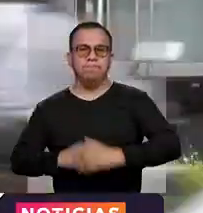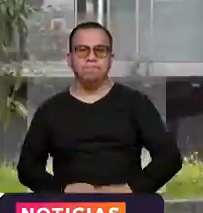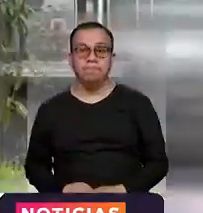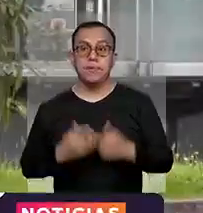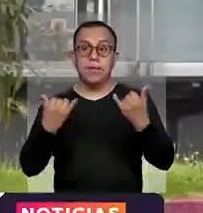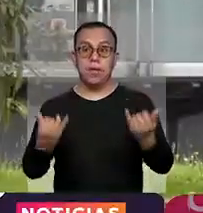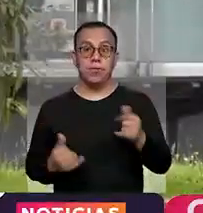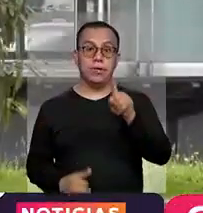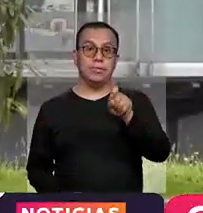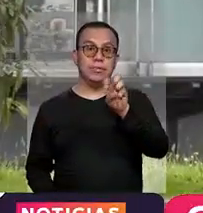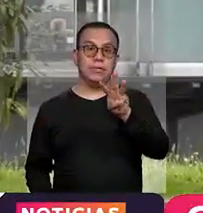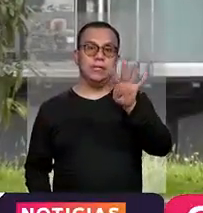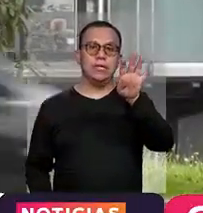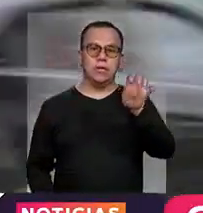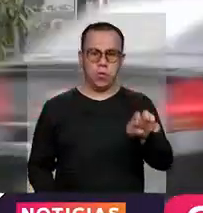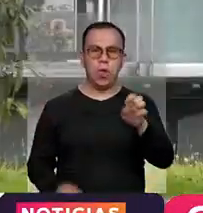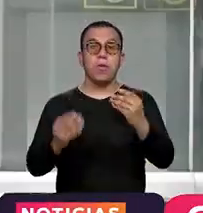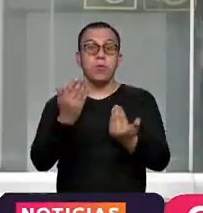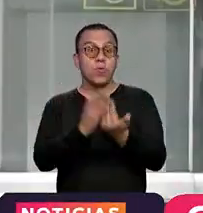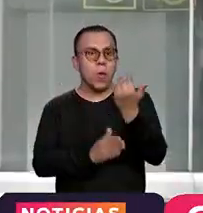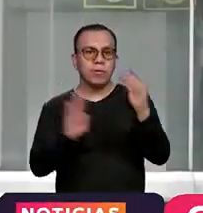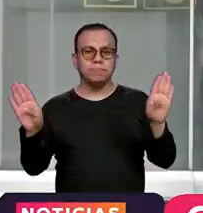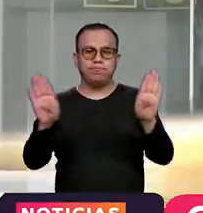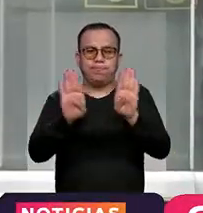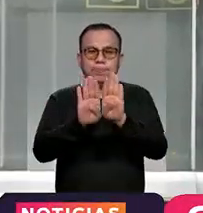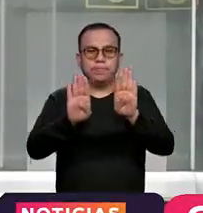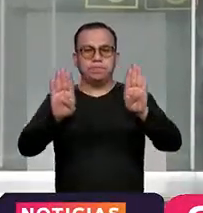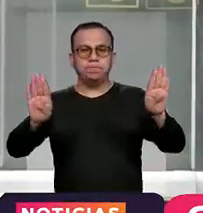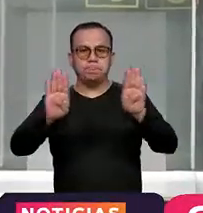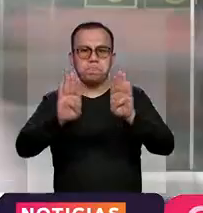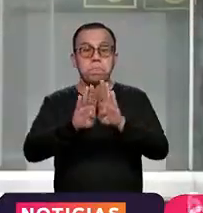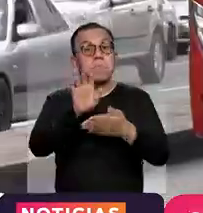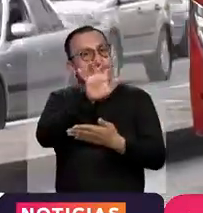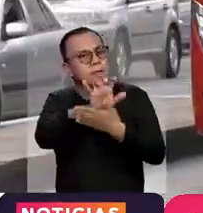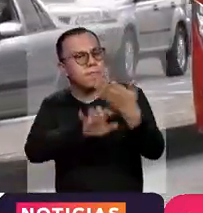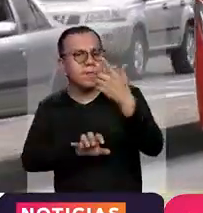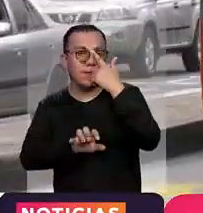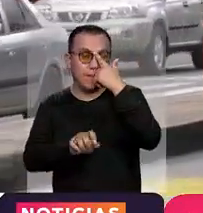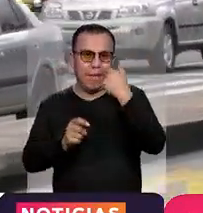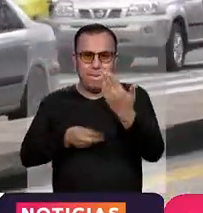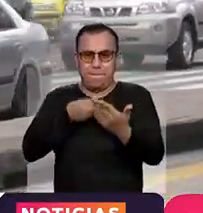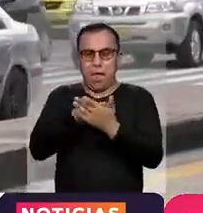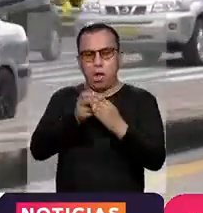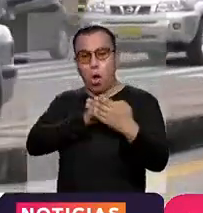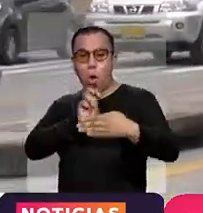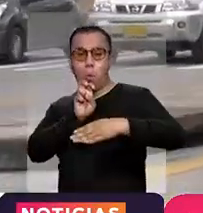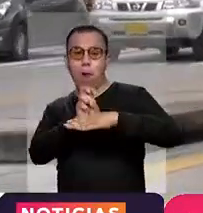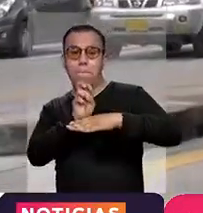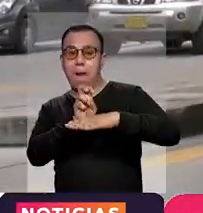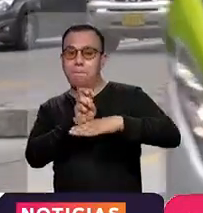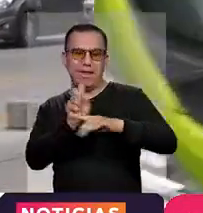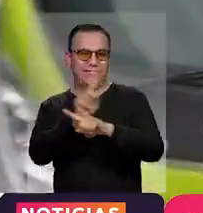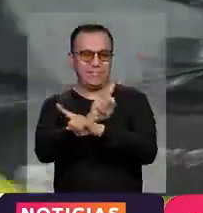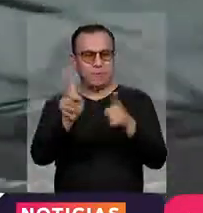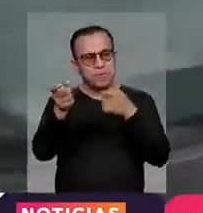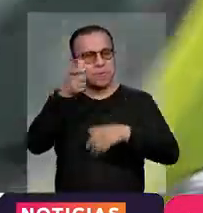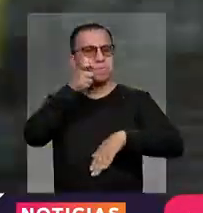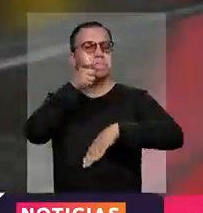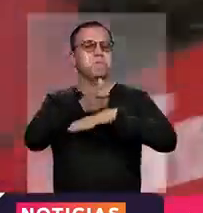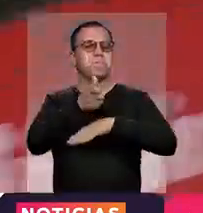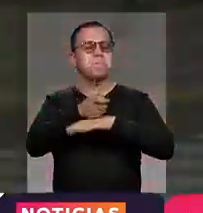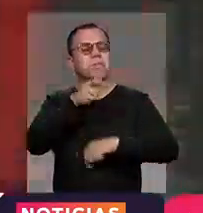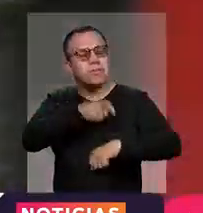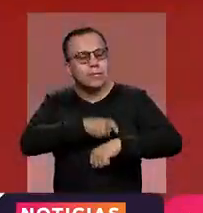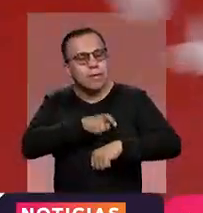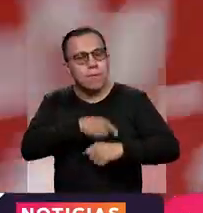Transmilenio contará con 639 puertas nuevas automáticas con las que se busca disminuir la evasión del pago del pasaje y tendrán monitoreo en tiempo real para